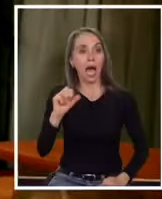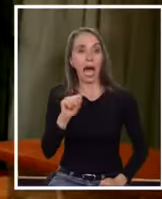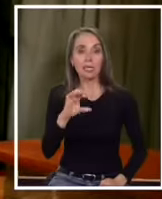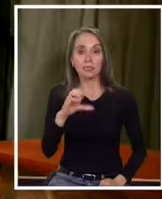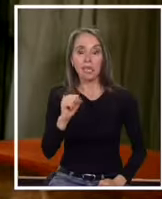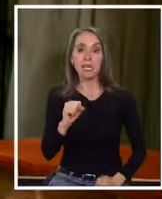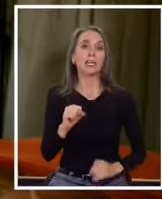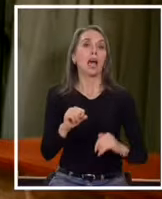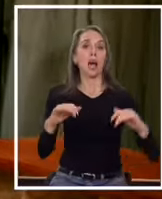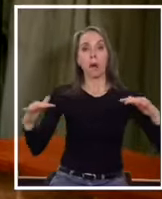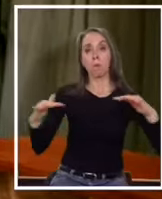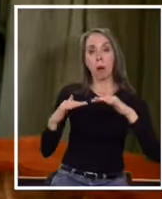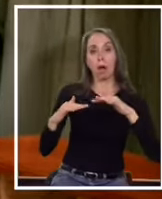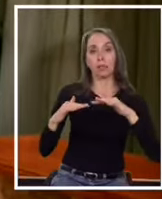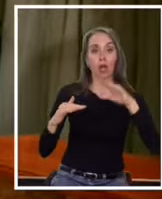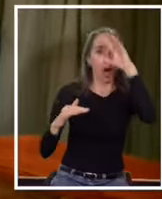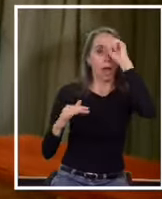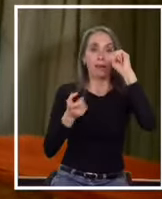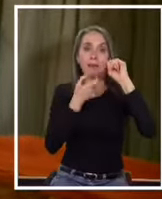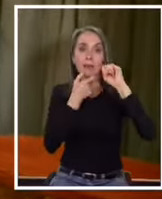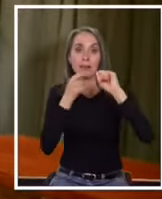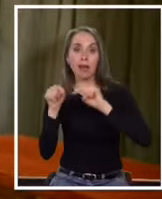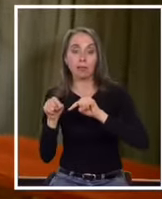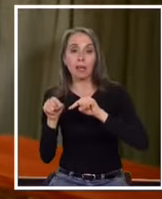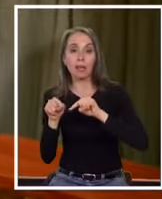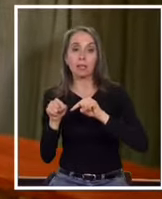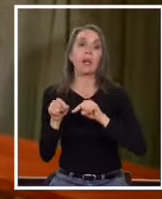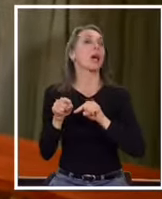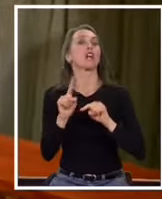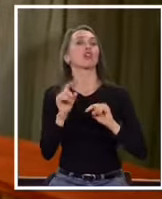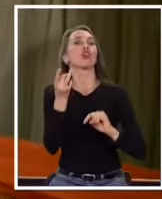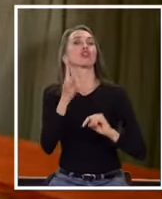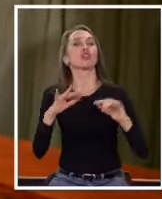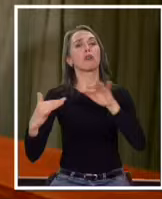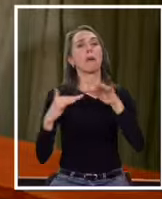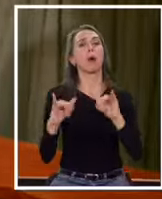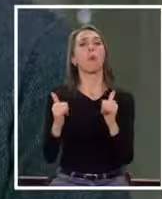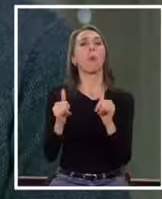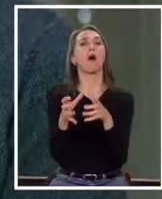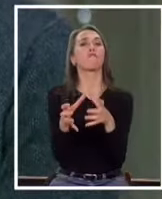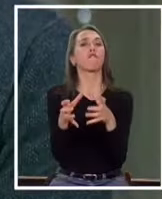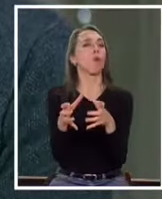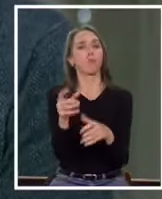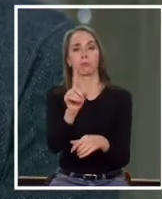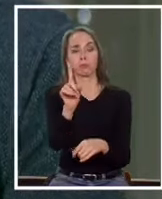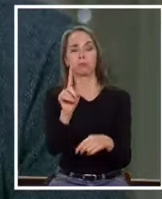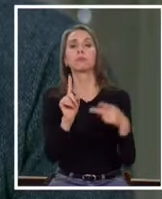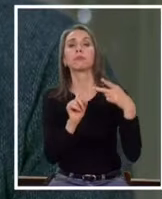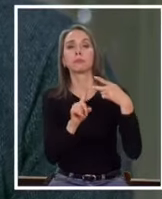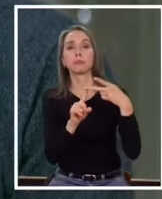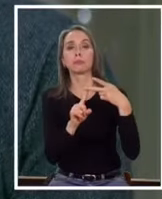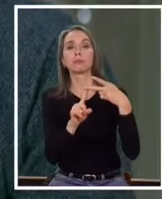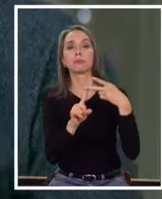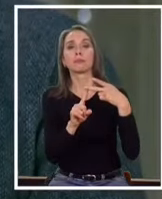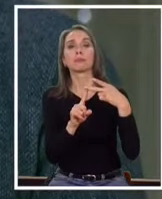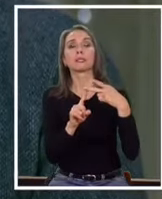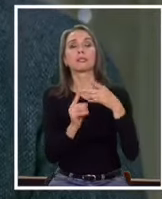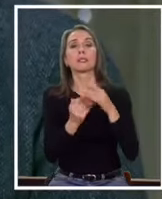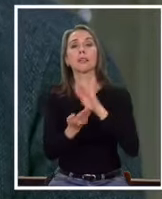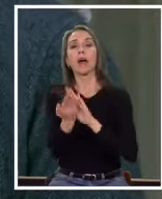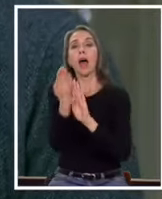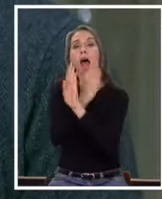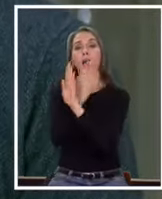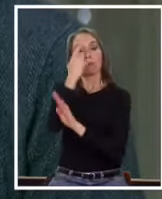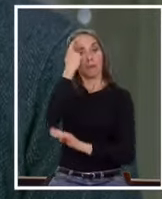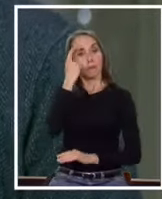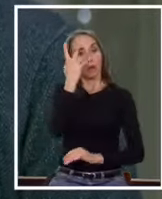partido contra Inglaterra no solamente tenía no era un duelo futbolístico. También tenía que ver todo el trasfondo